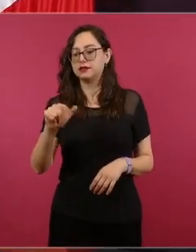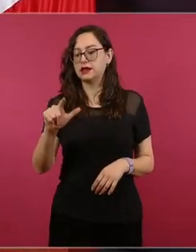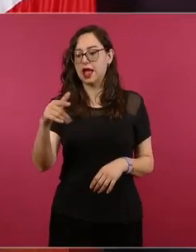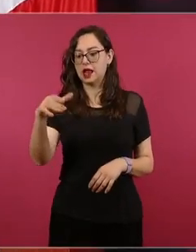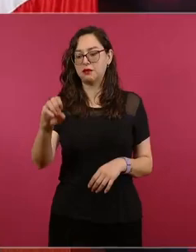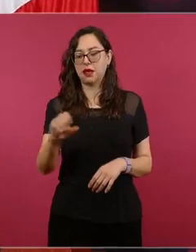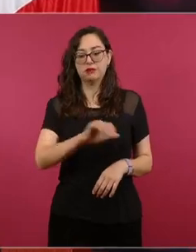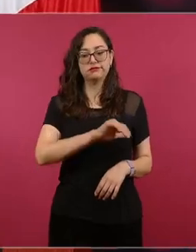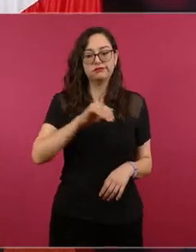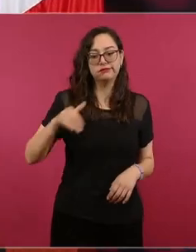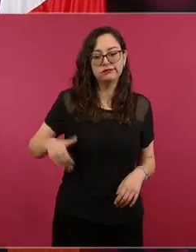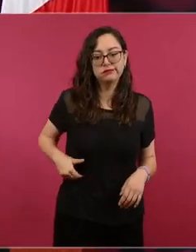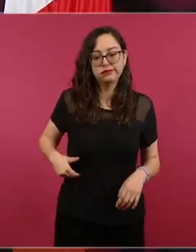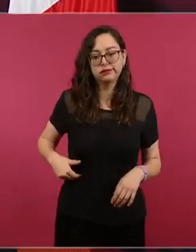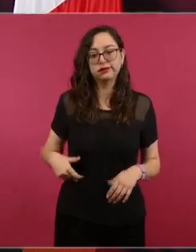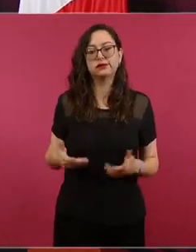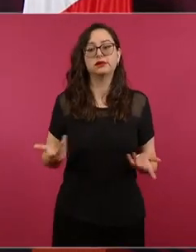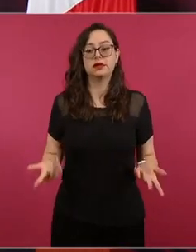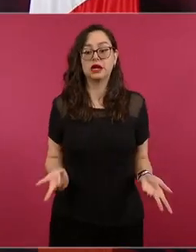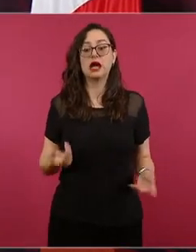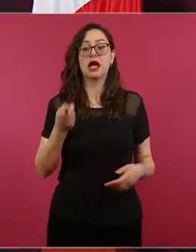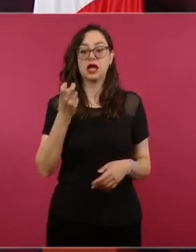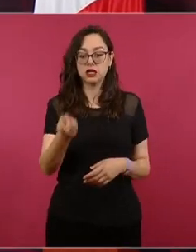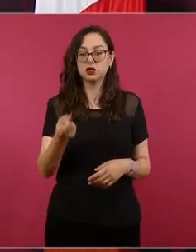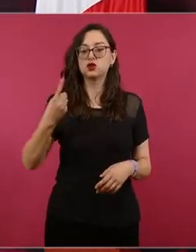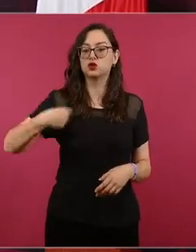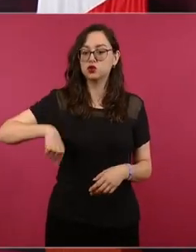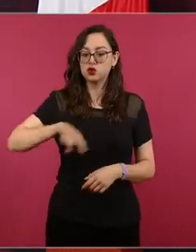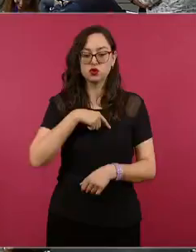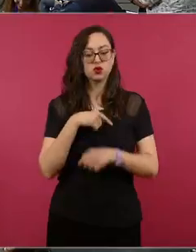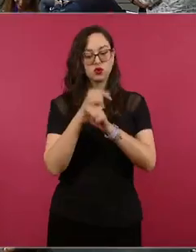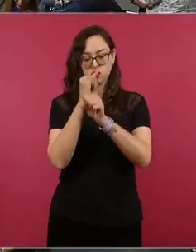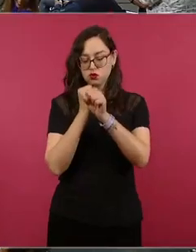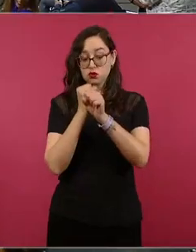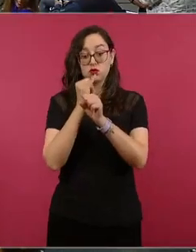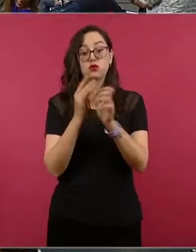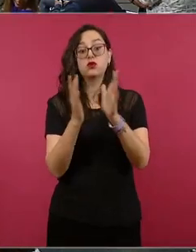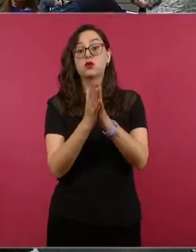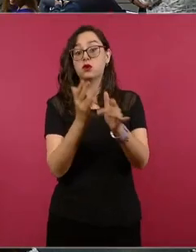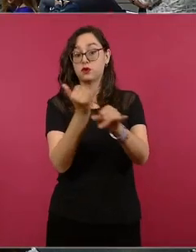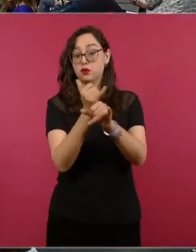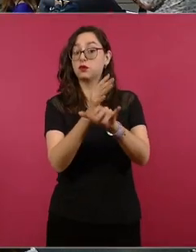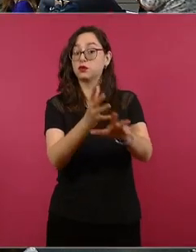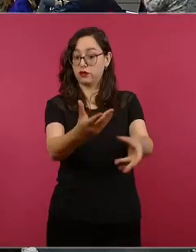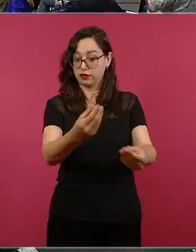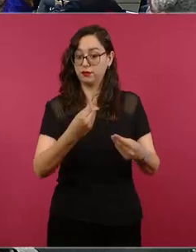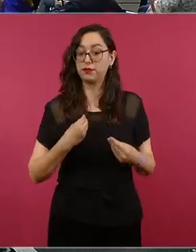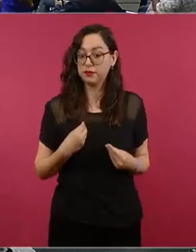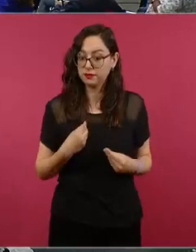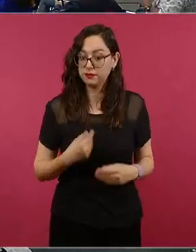Entonces, estamos en eso. Nos das toda la información. De ayudar. Gracias, presidente.